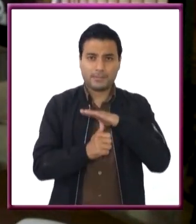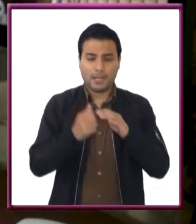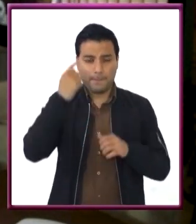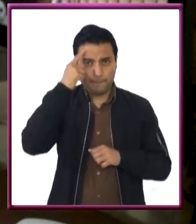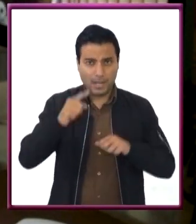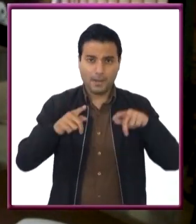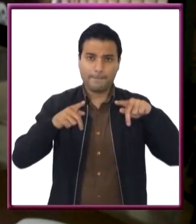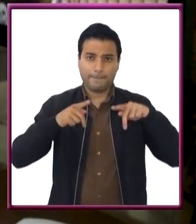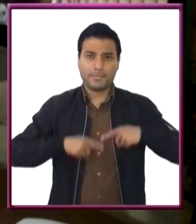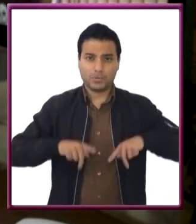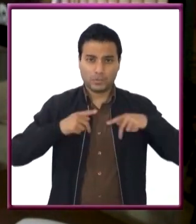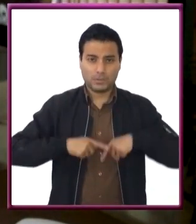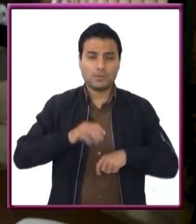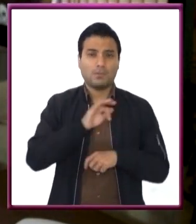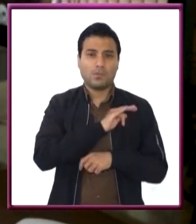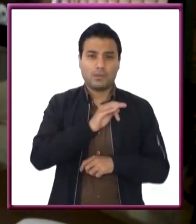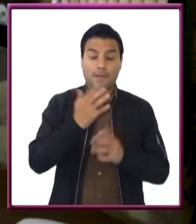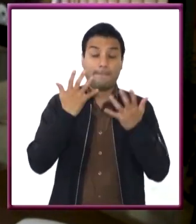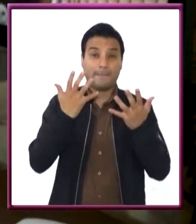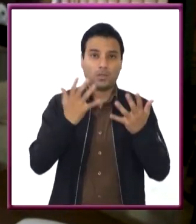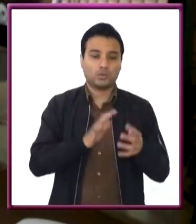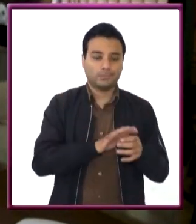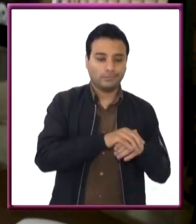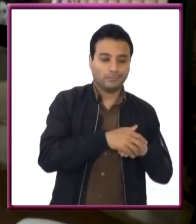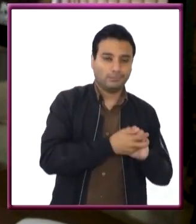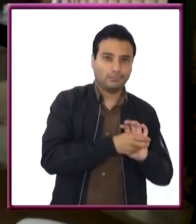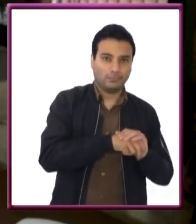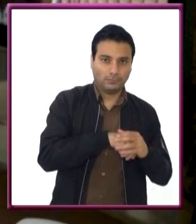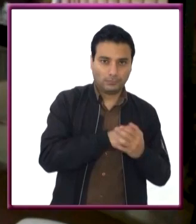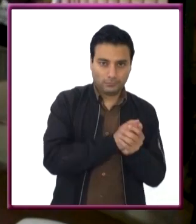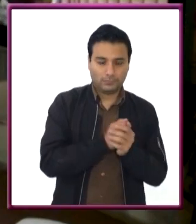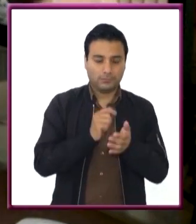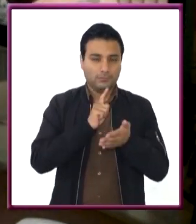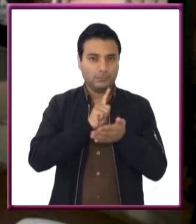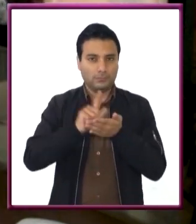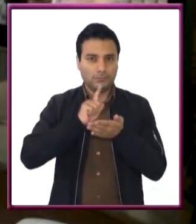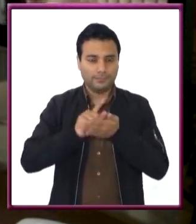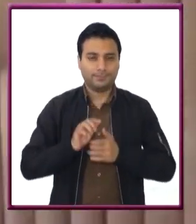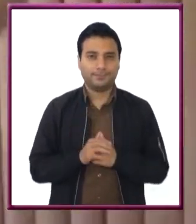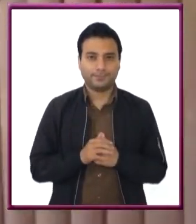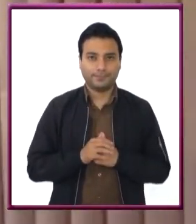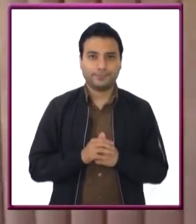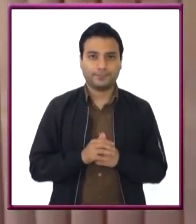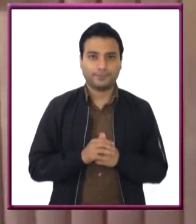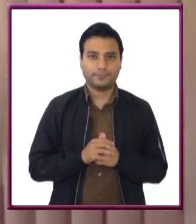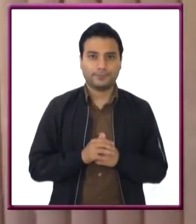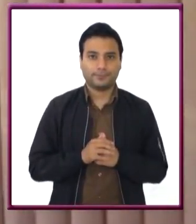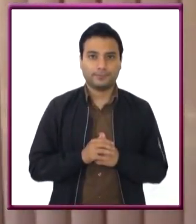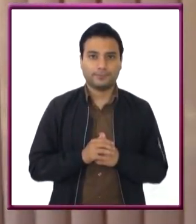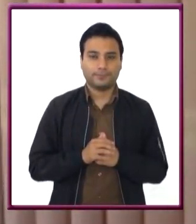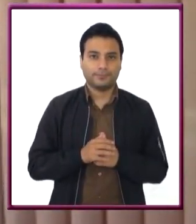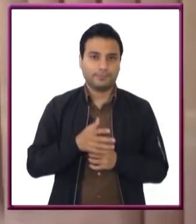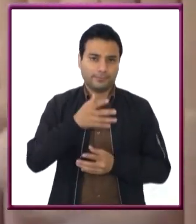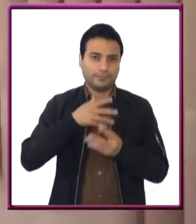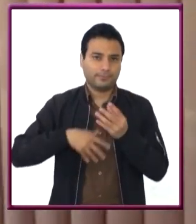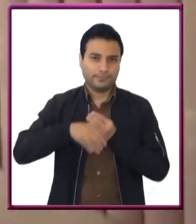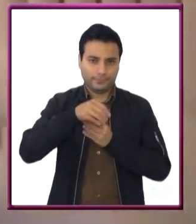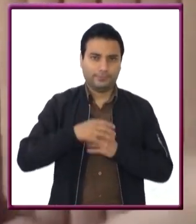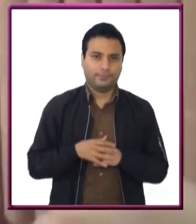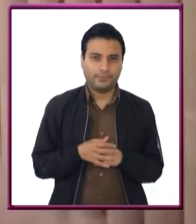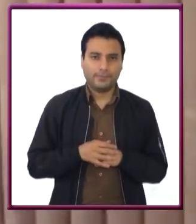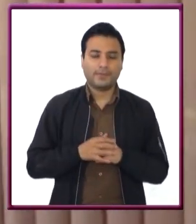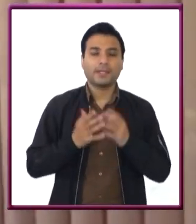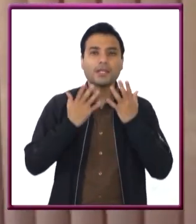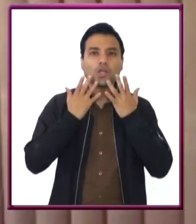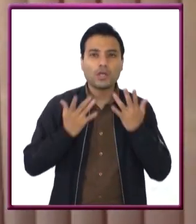para que la gente se limpiara las manos. Y él tuvo la formidable idea de poner pues, unos